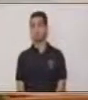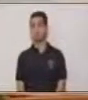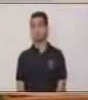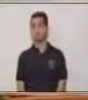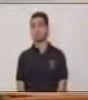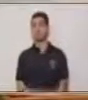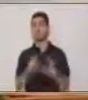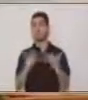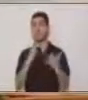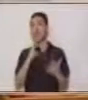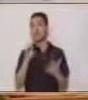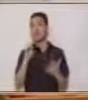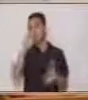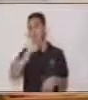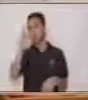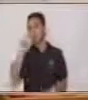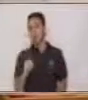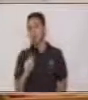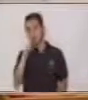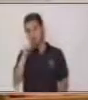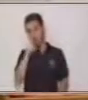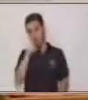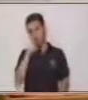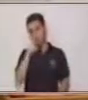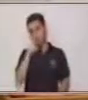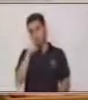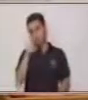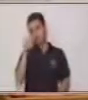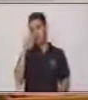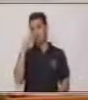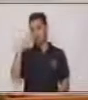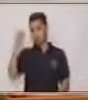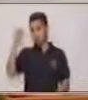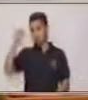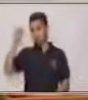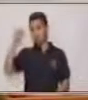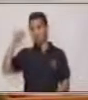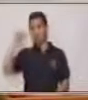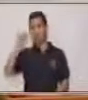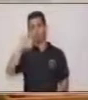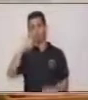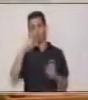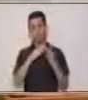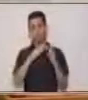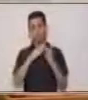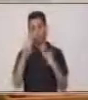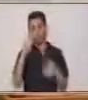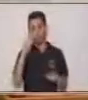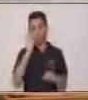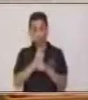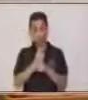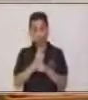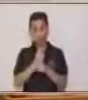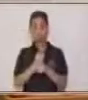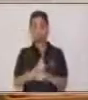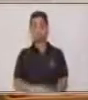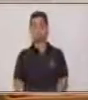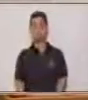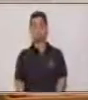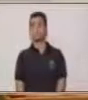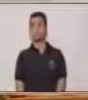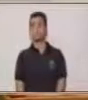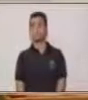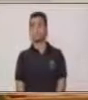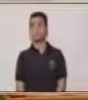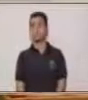cuáles son estos porcentajes y tú tienes que ir chequeándote en casa y ver si coincidieron las respuestas.